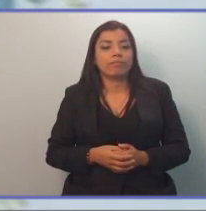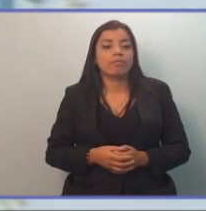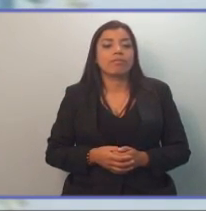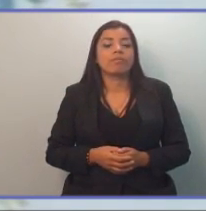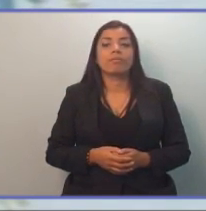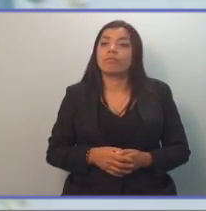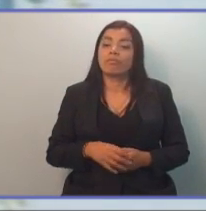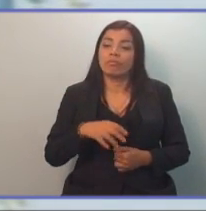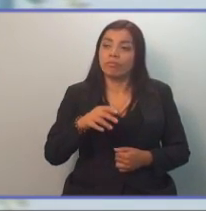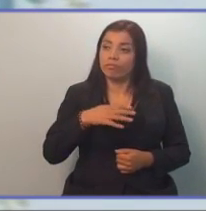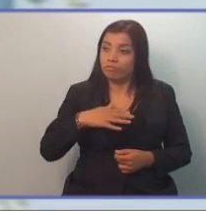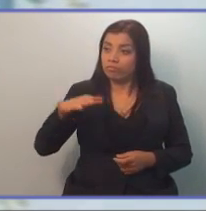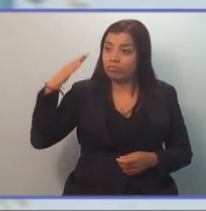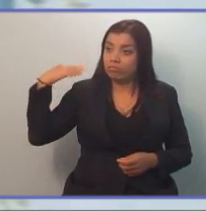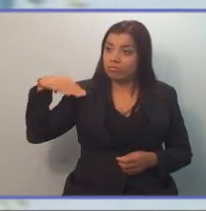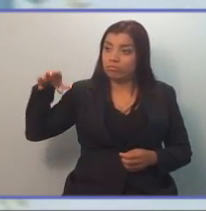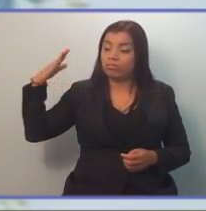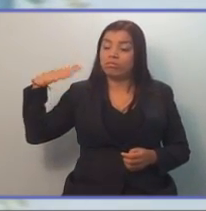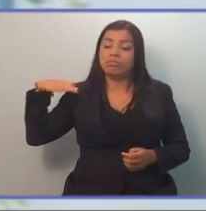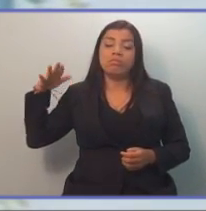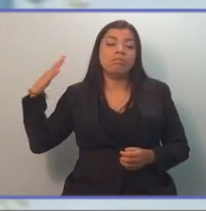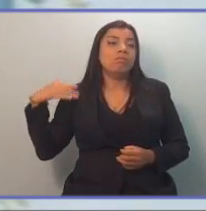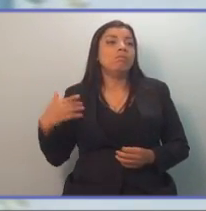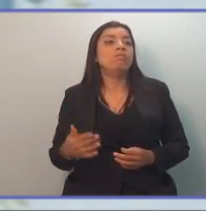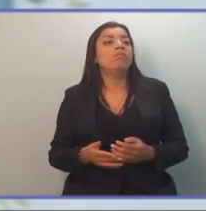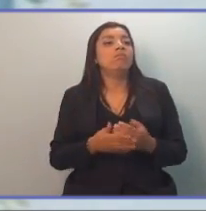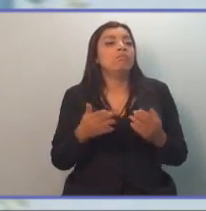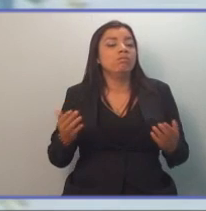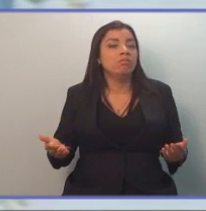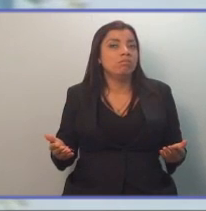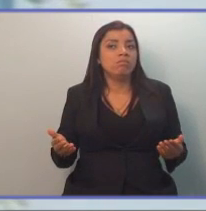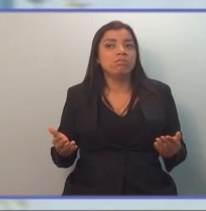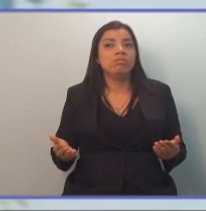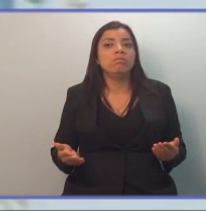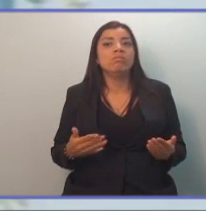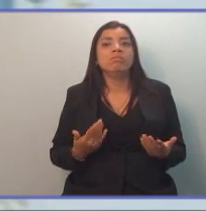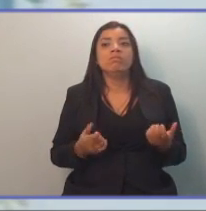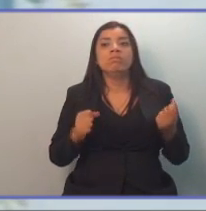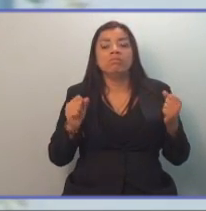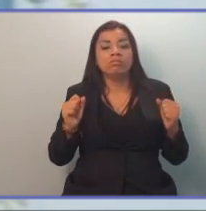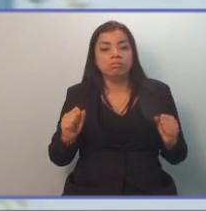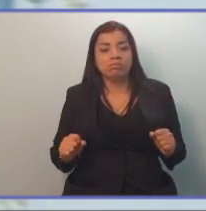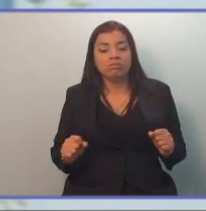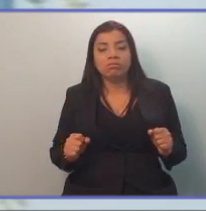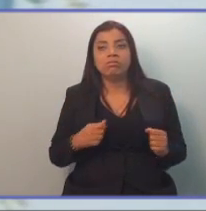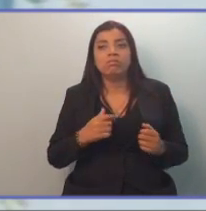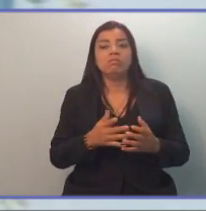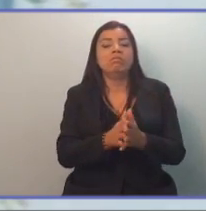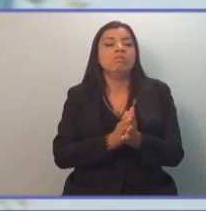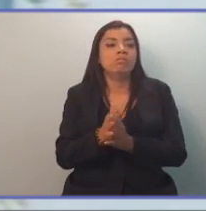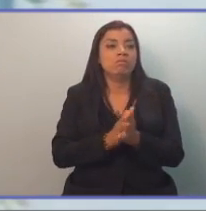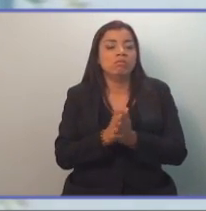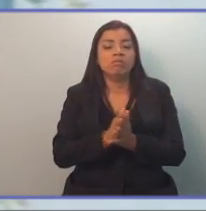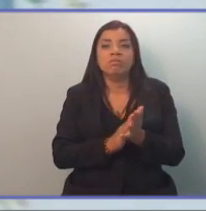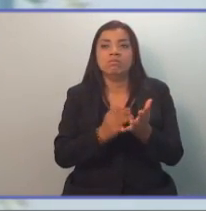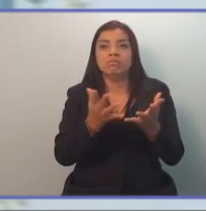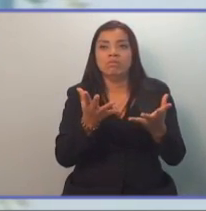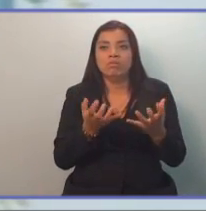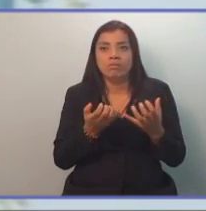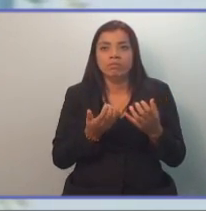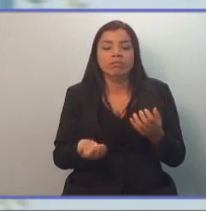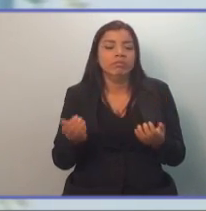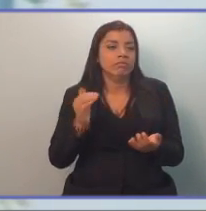la experiencia que adquirí a través de la misma me permite aspirar a ser